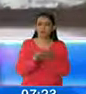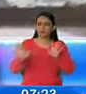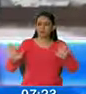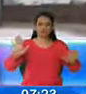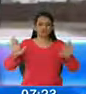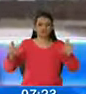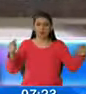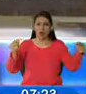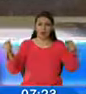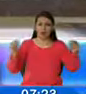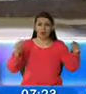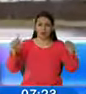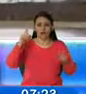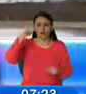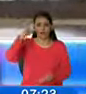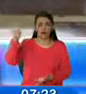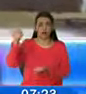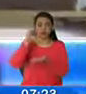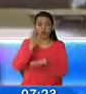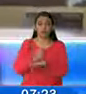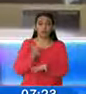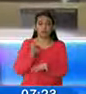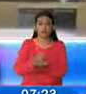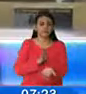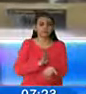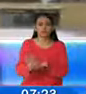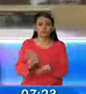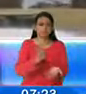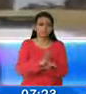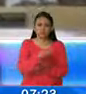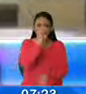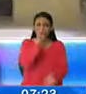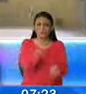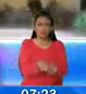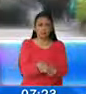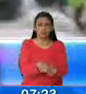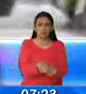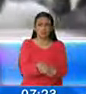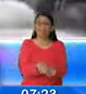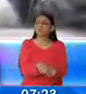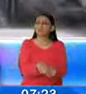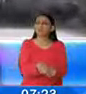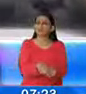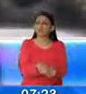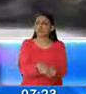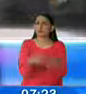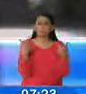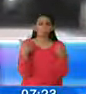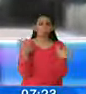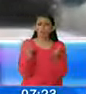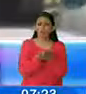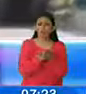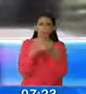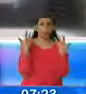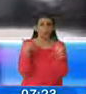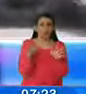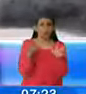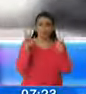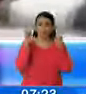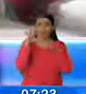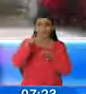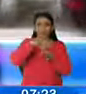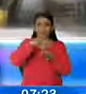Fernando Suárez, gobernador del Cotopaxi, rechazó este incidente y todo de tipo acto de violencia durante la jornada